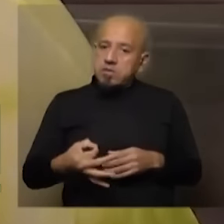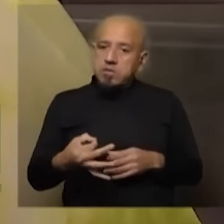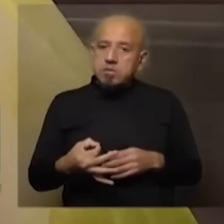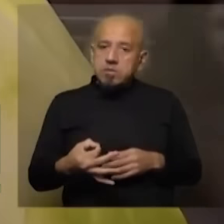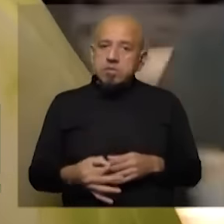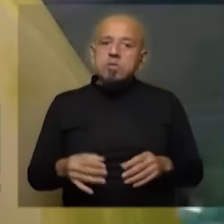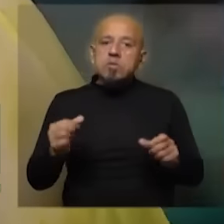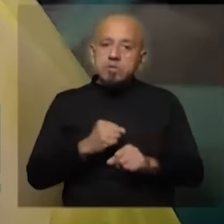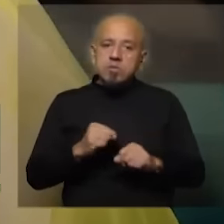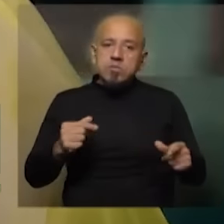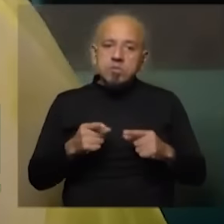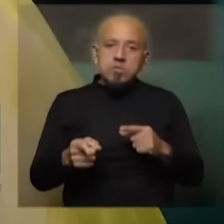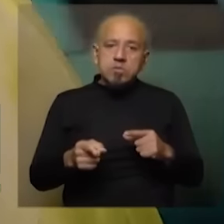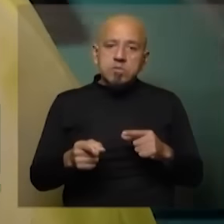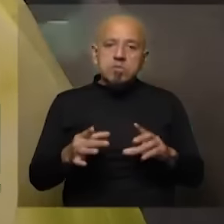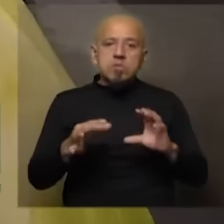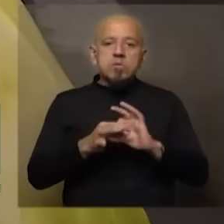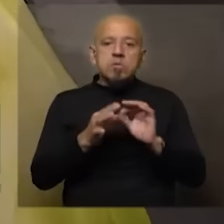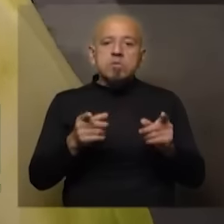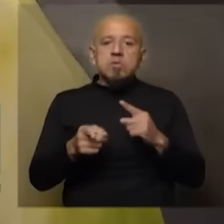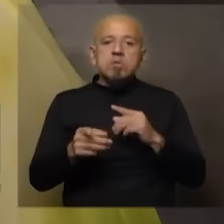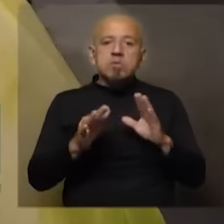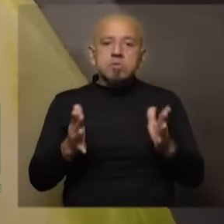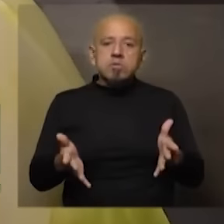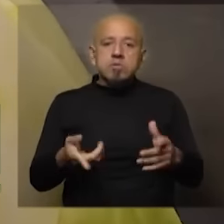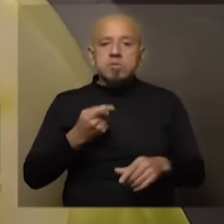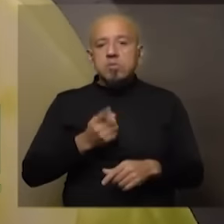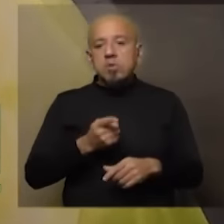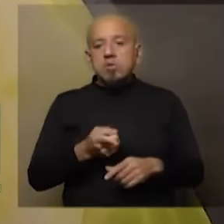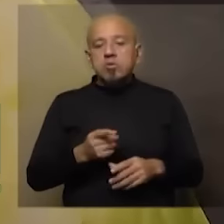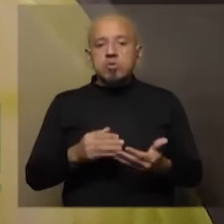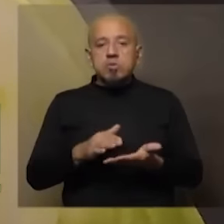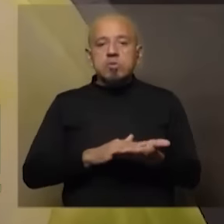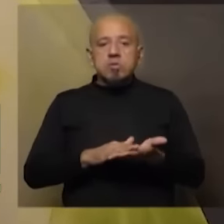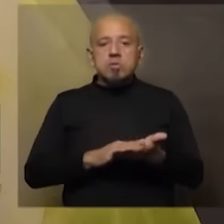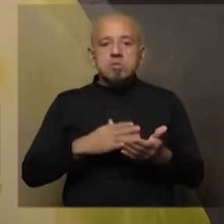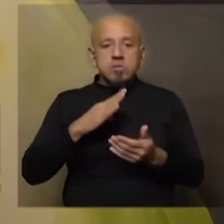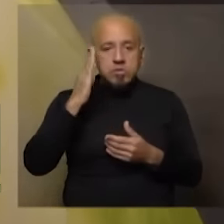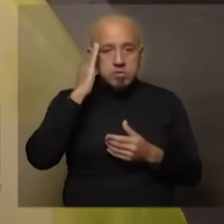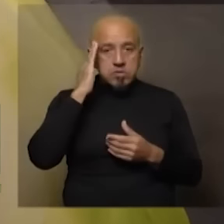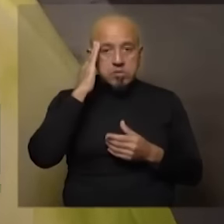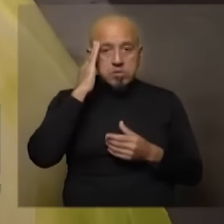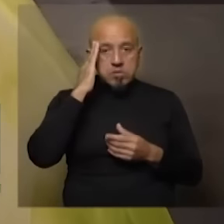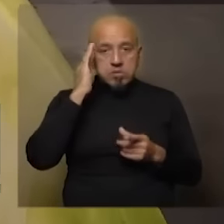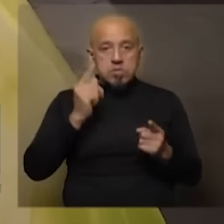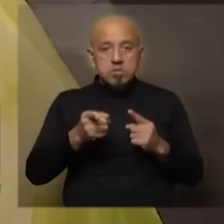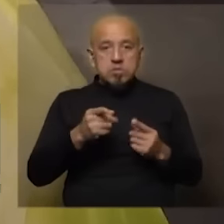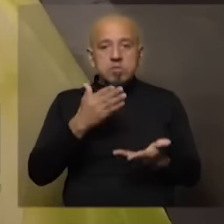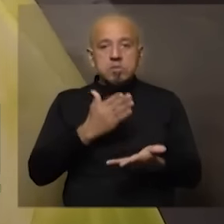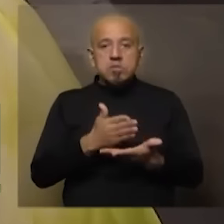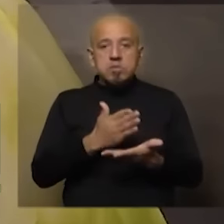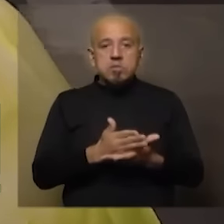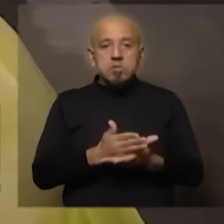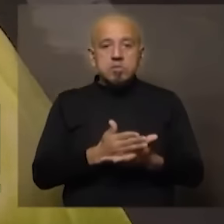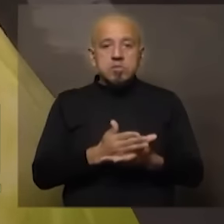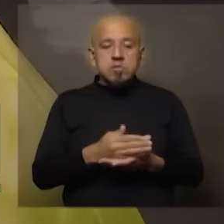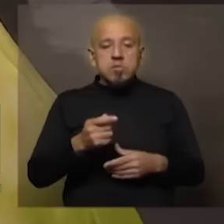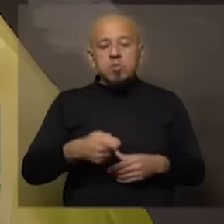puedan respaldar con total libertad, sin que nadie las esté obligando a nada, y que sepan que tienen el derecho a un juicio